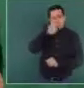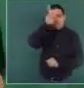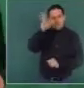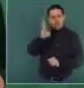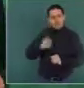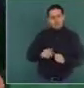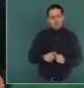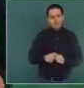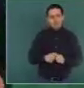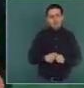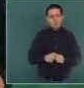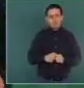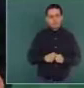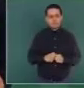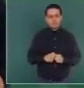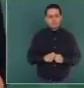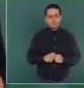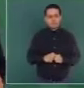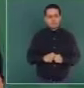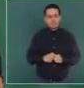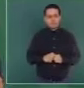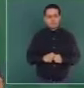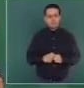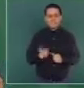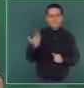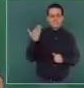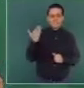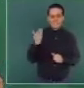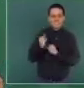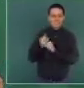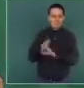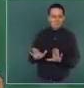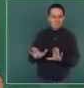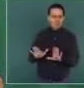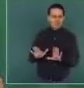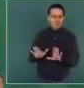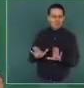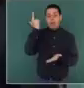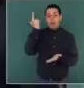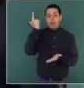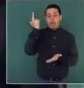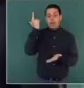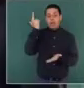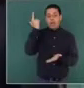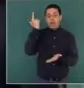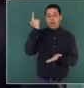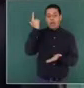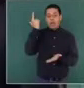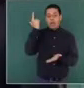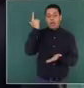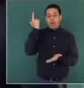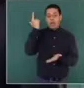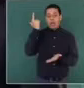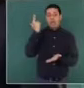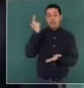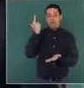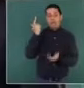Como se están ventilando casos muy graves